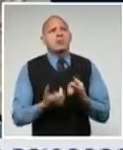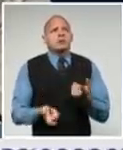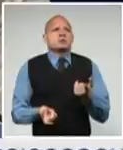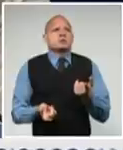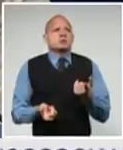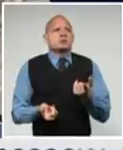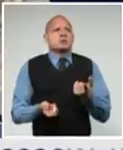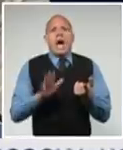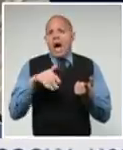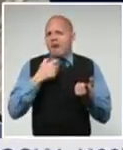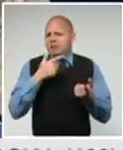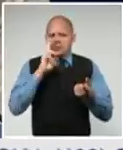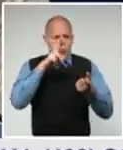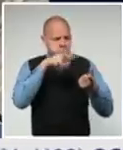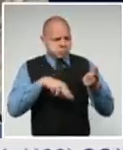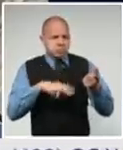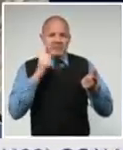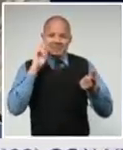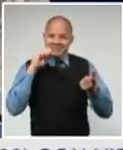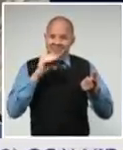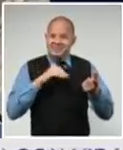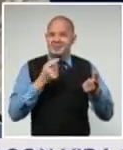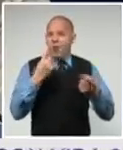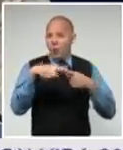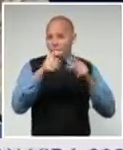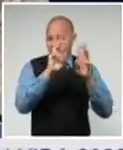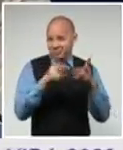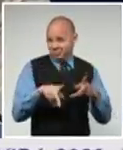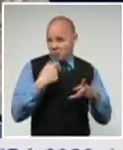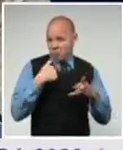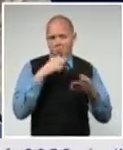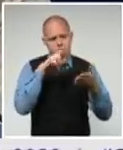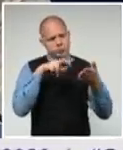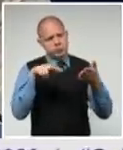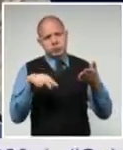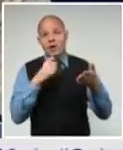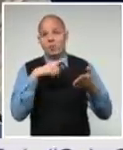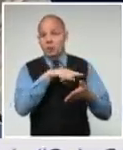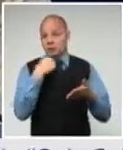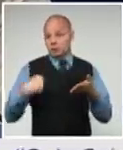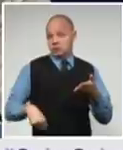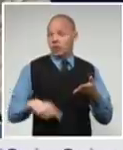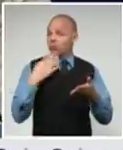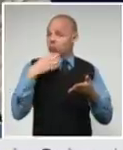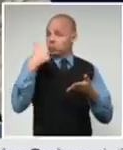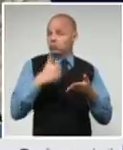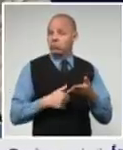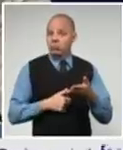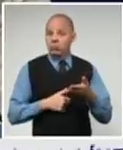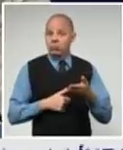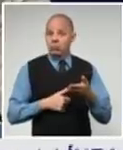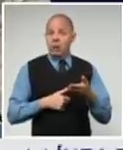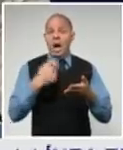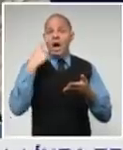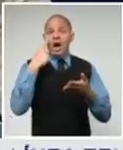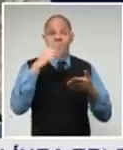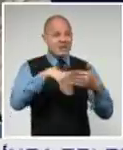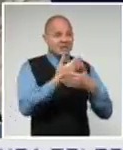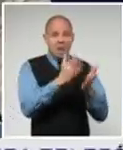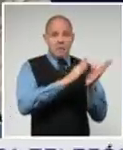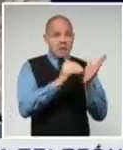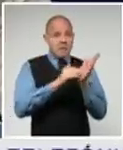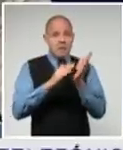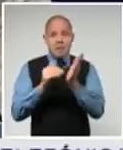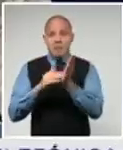leemos en los artículos que revisamos. China, el número de días que ya lleva sin